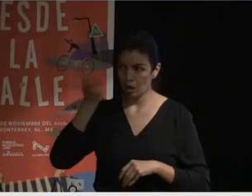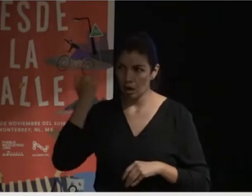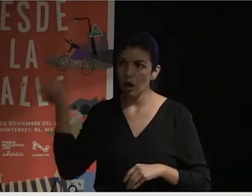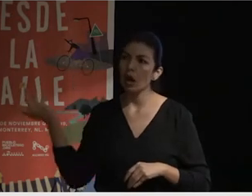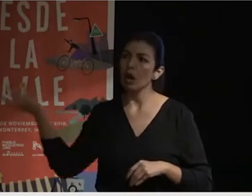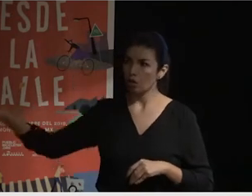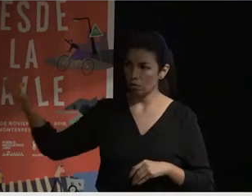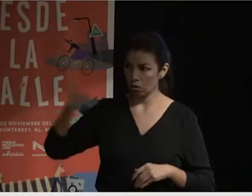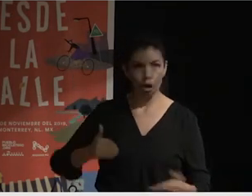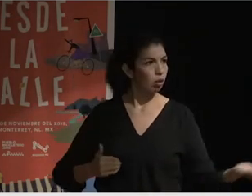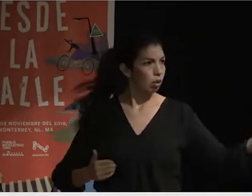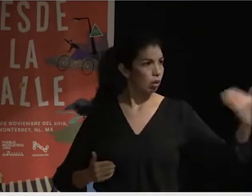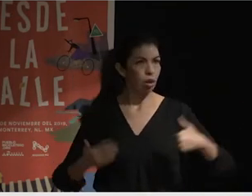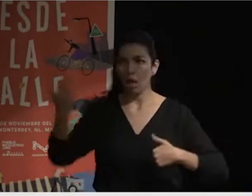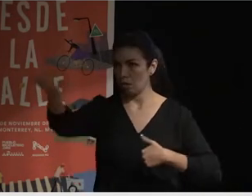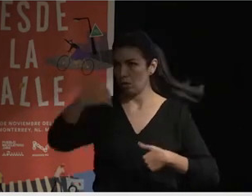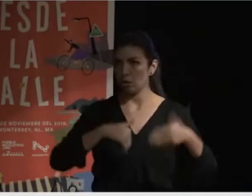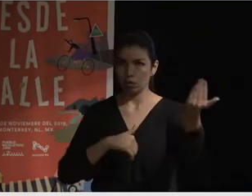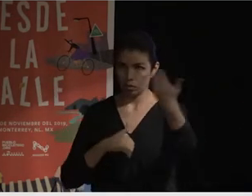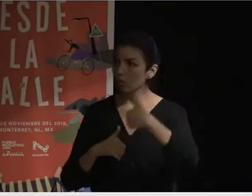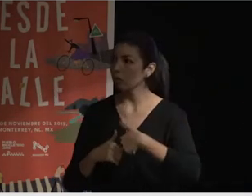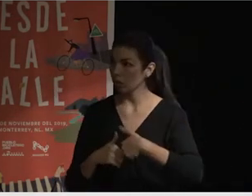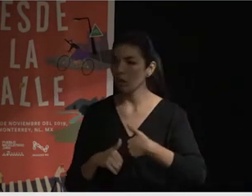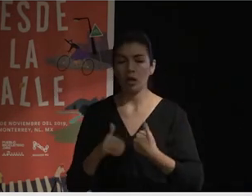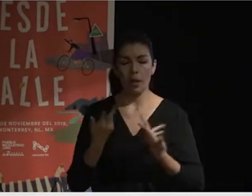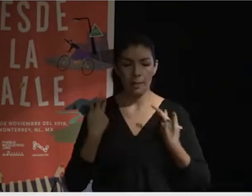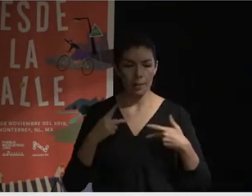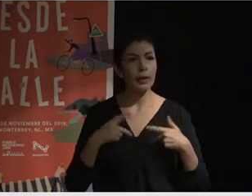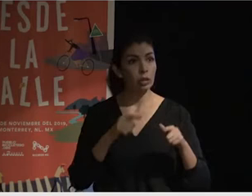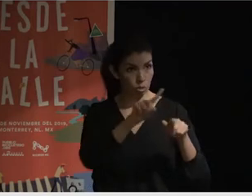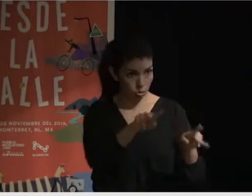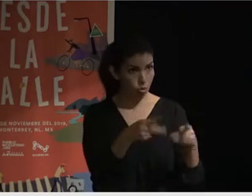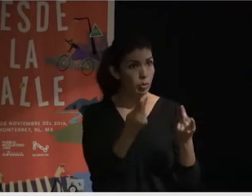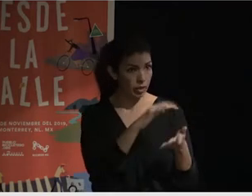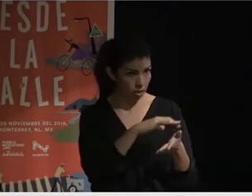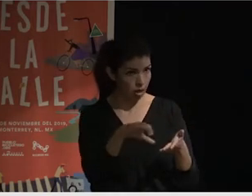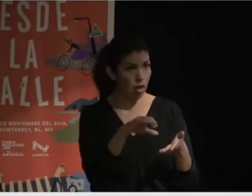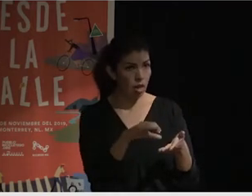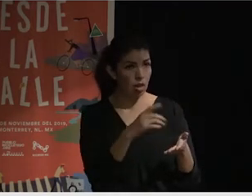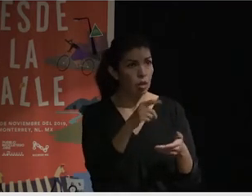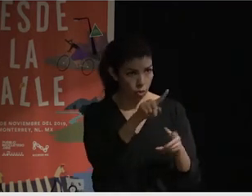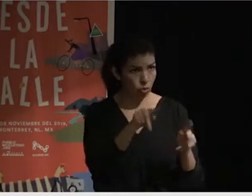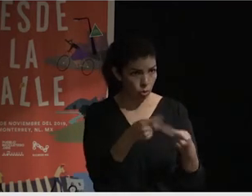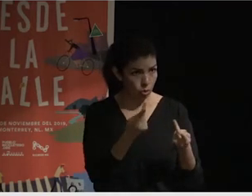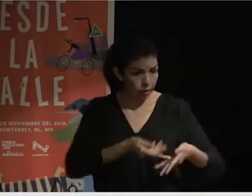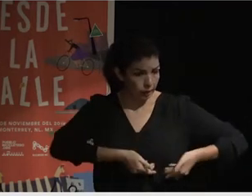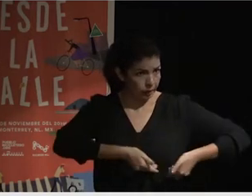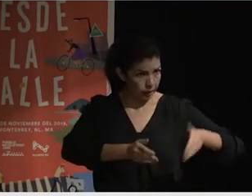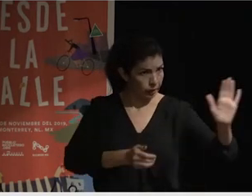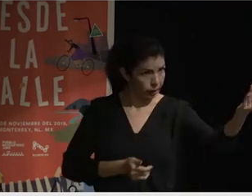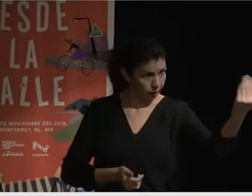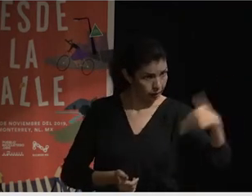tanta divergencia, ¿no? No hay por qué eso, objetivizar a las personas, etcétera. Y más bien se dieron cuenta que el enemigo estaba en otro lado, ¿no? Que era